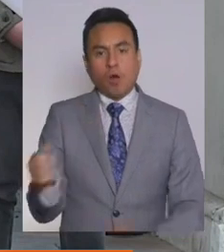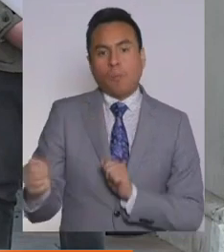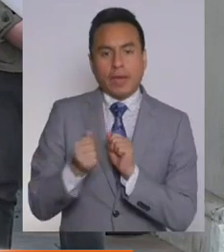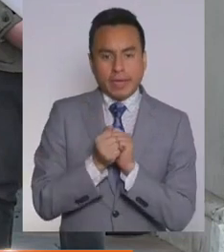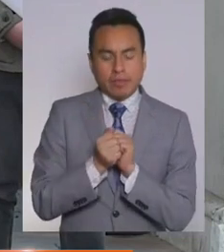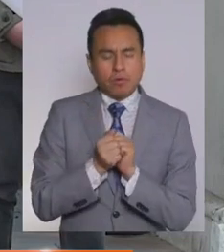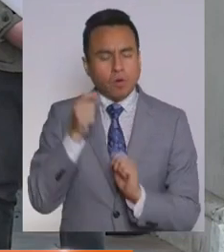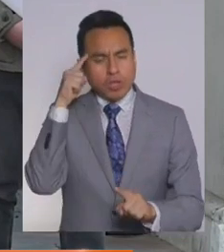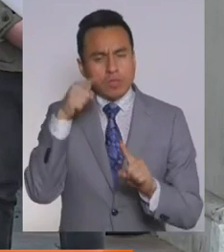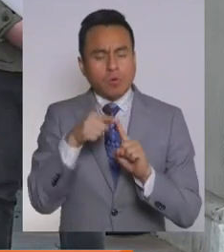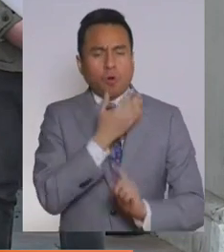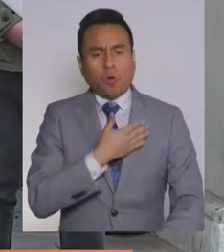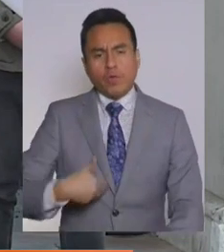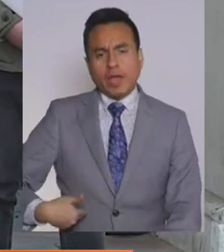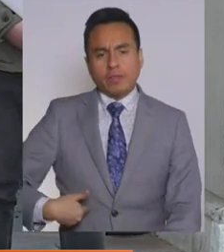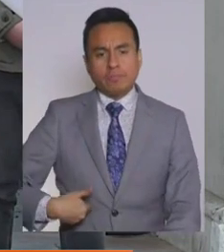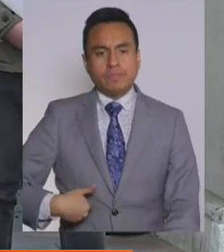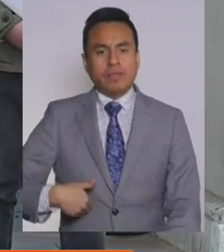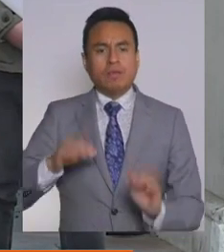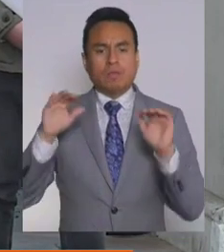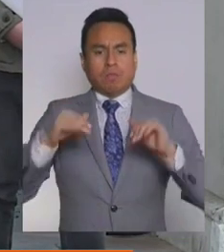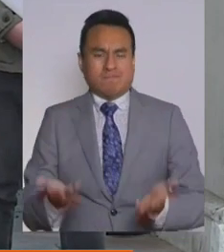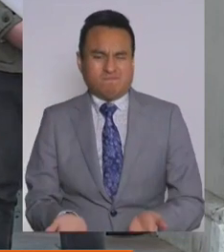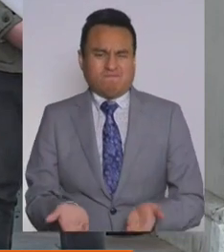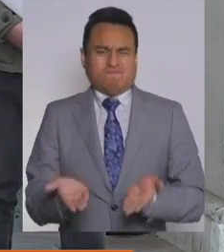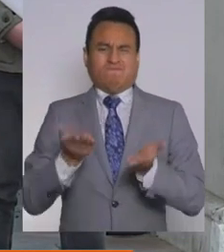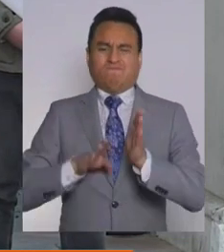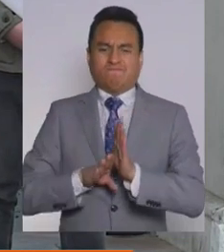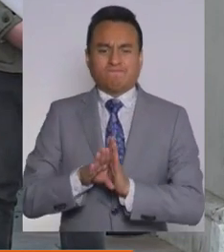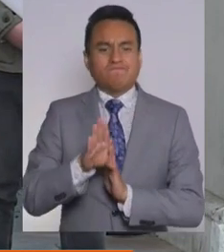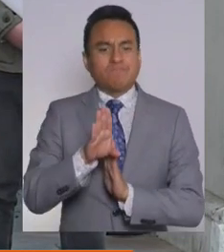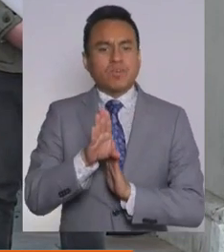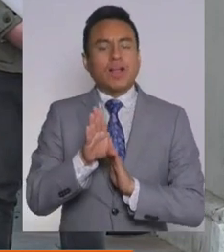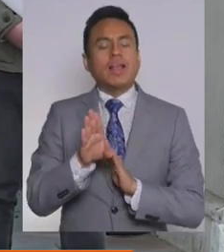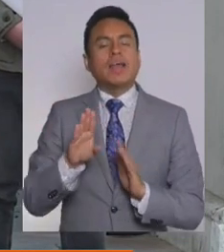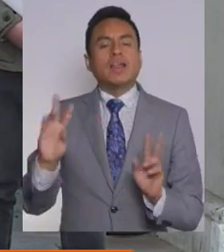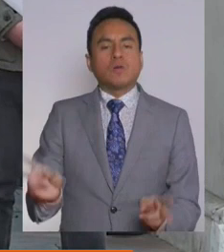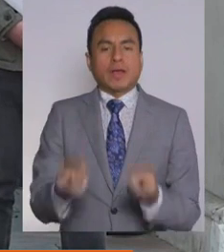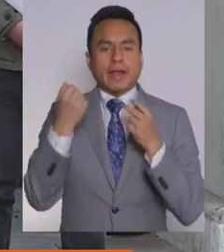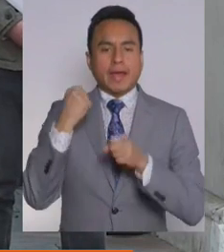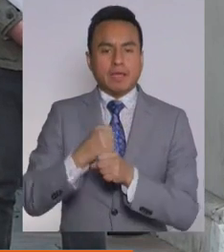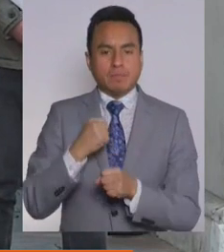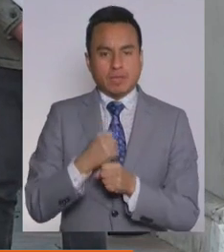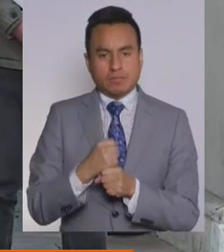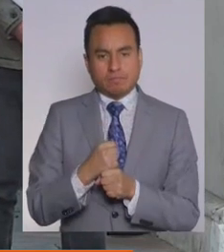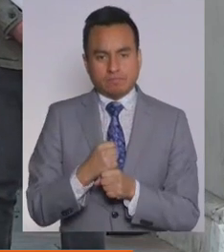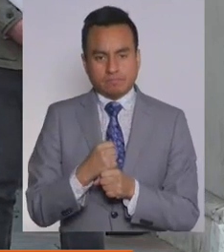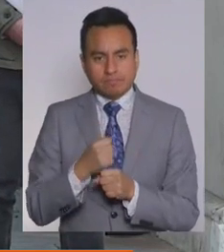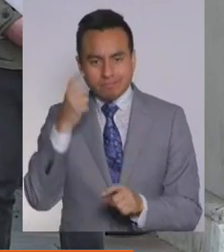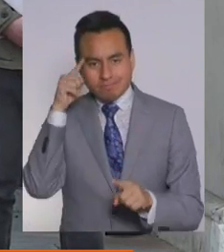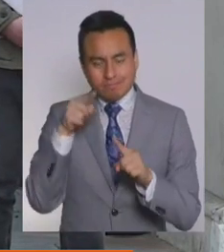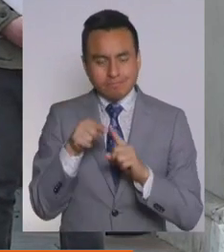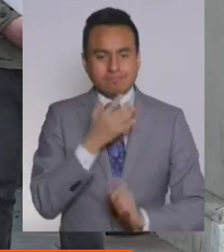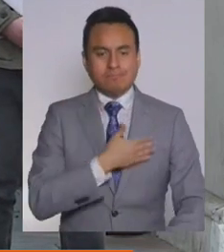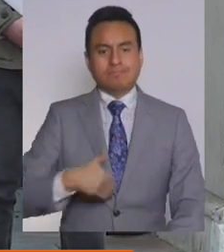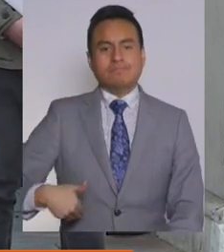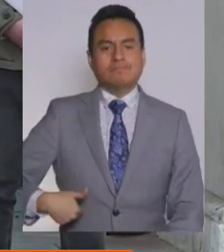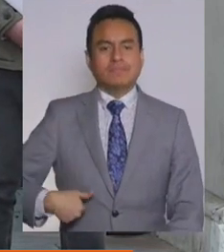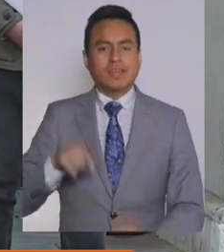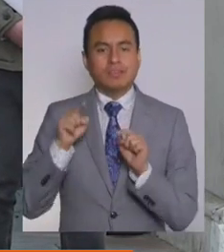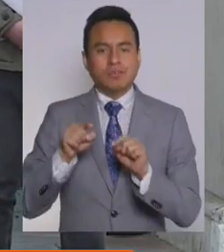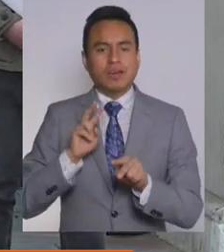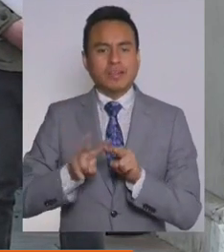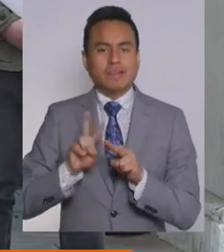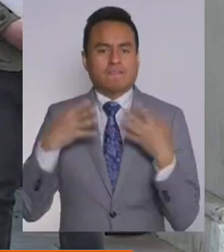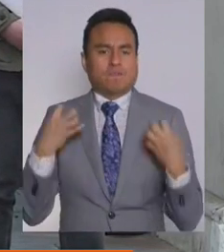gobierno es empezar a ponernos de pie. El objetivo del gobierno es recuperar el empleo. El objetivo del gobierno es que esto se